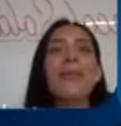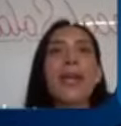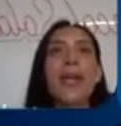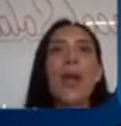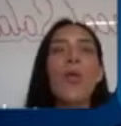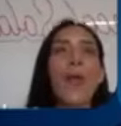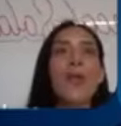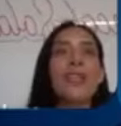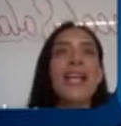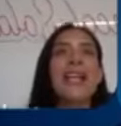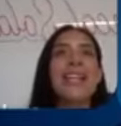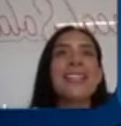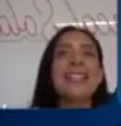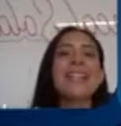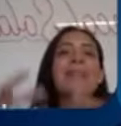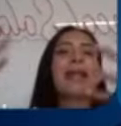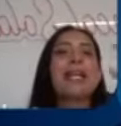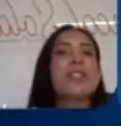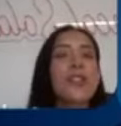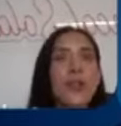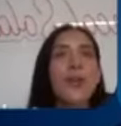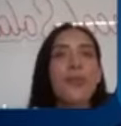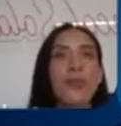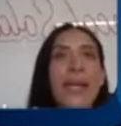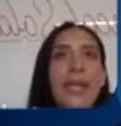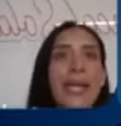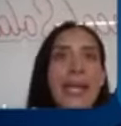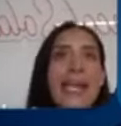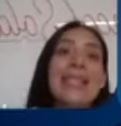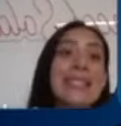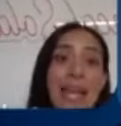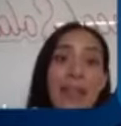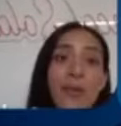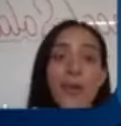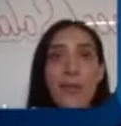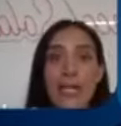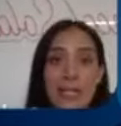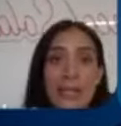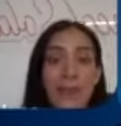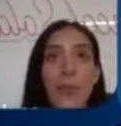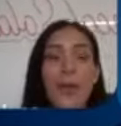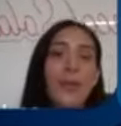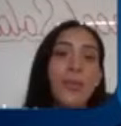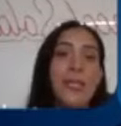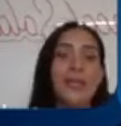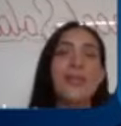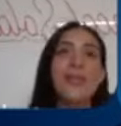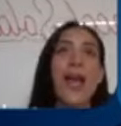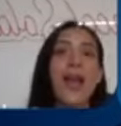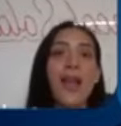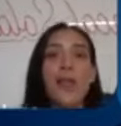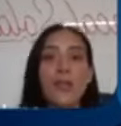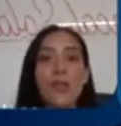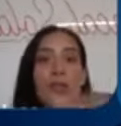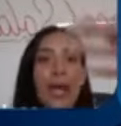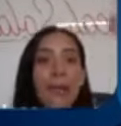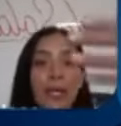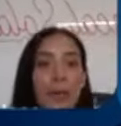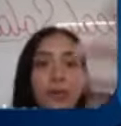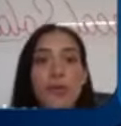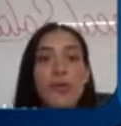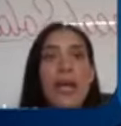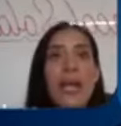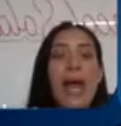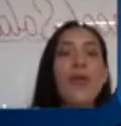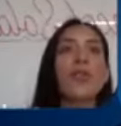justamente cuando sale esta revelación de que el Estado, el Estado Mayor Presidencial, sus